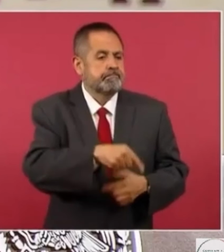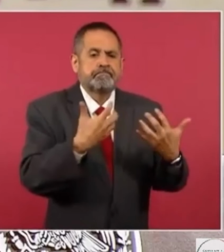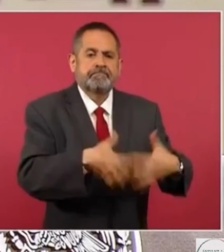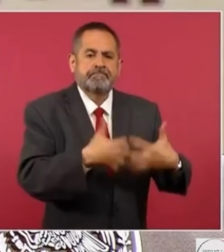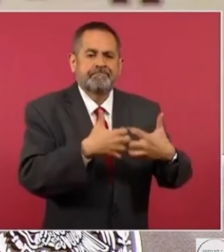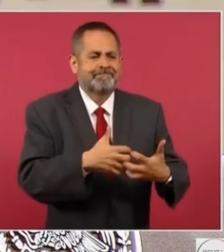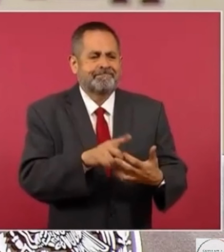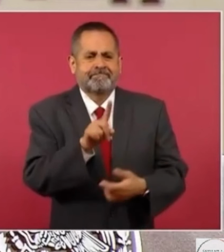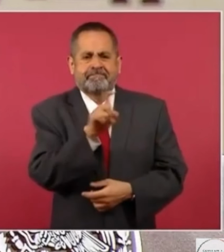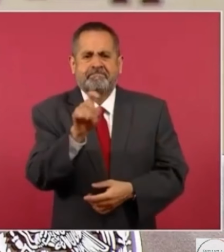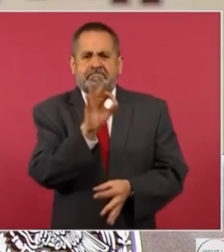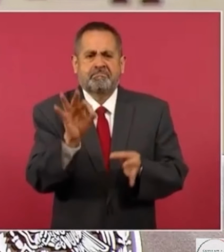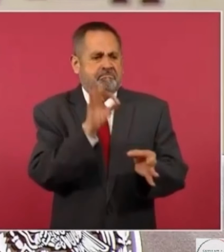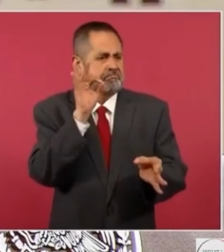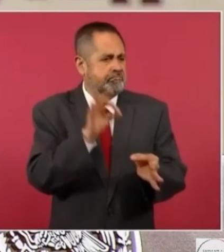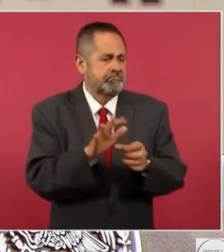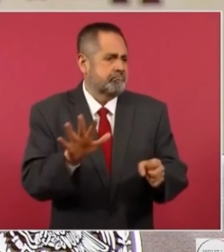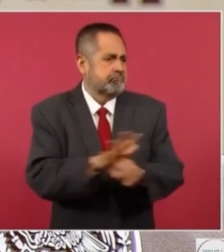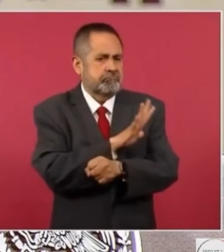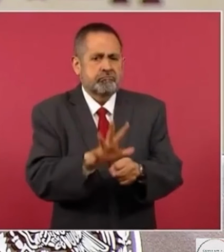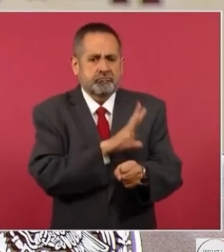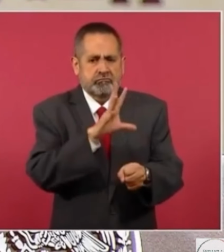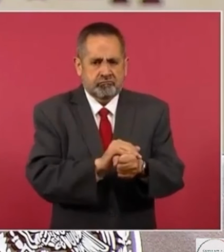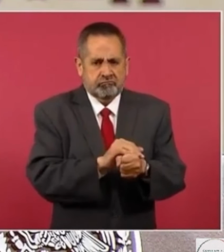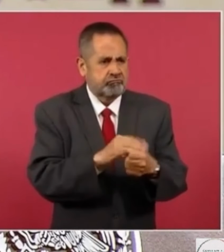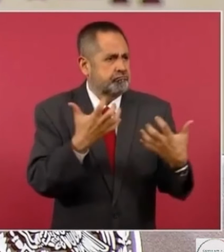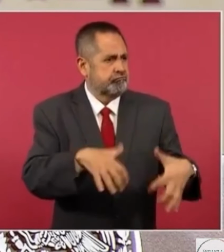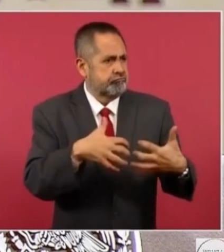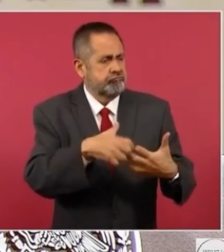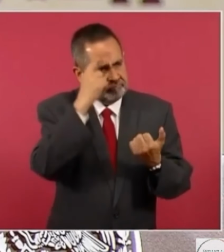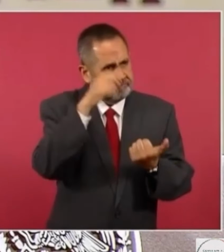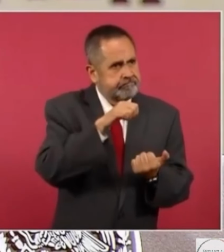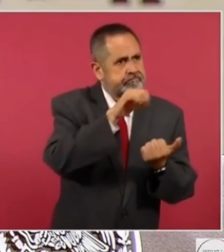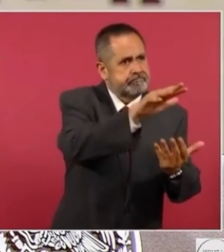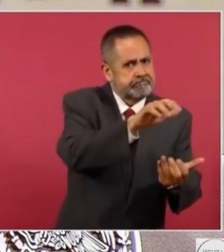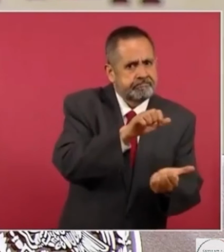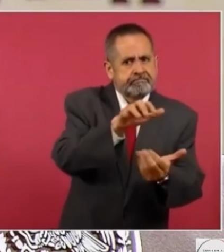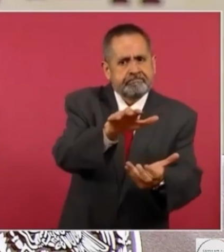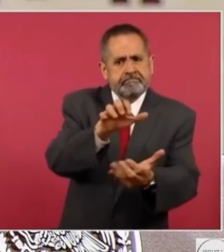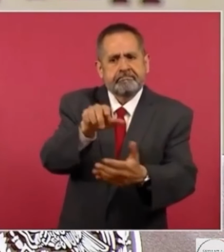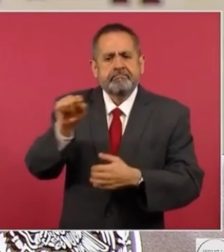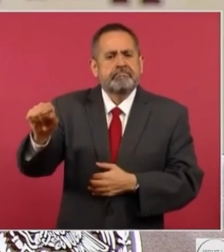cobertura de fertilizantes para el programa de pequeños agricultores.